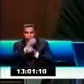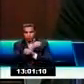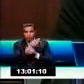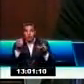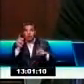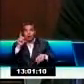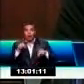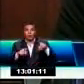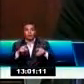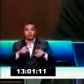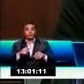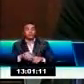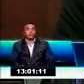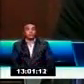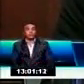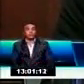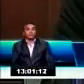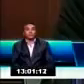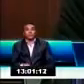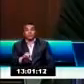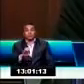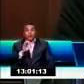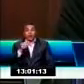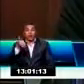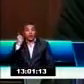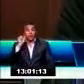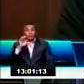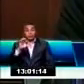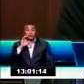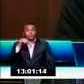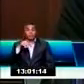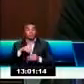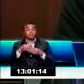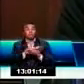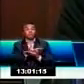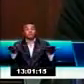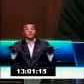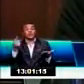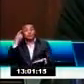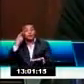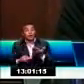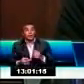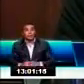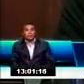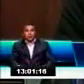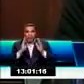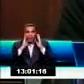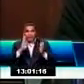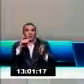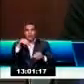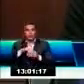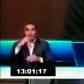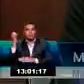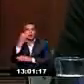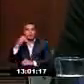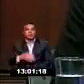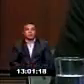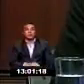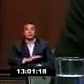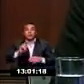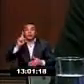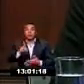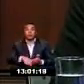algunos créditos especiales que ya obtuvo el día de ayer que van a ser destinados exclusivamente para atender esta emergencia. Ya se prohibió